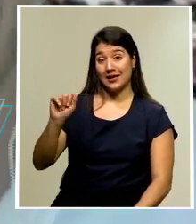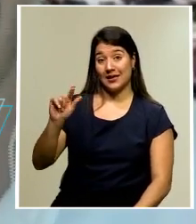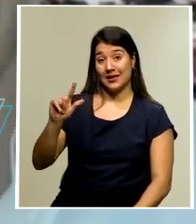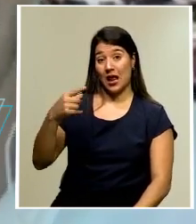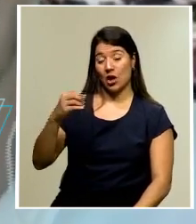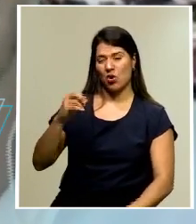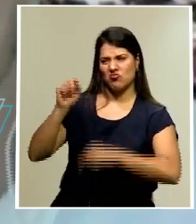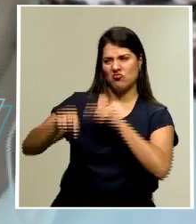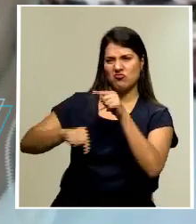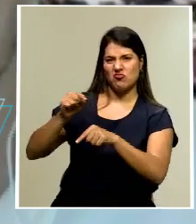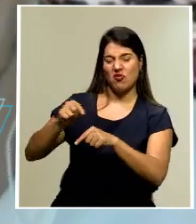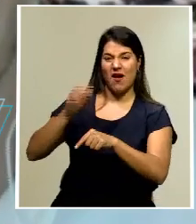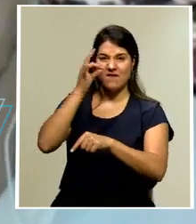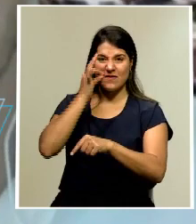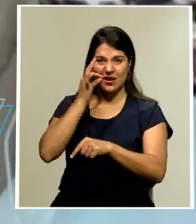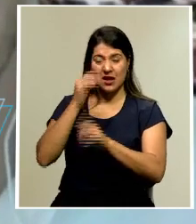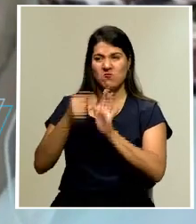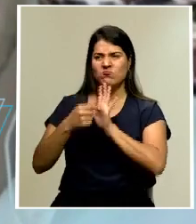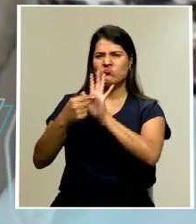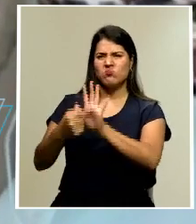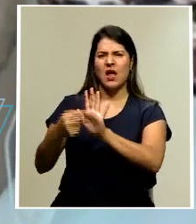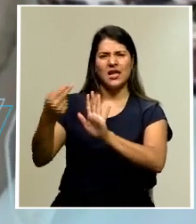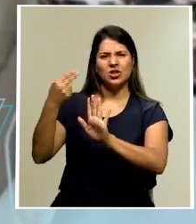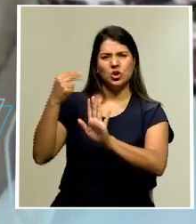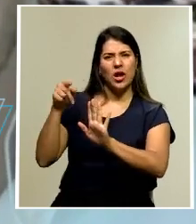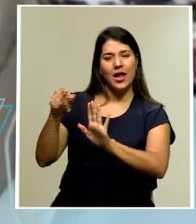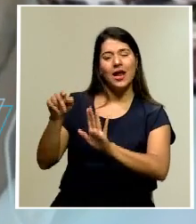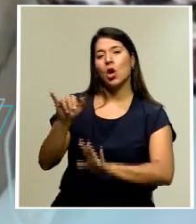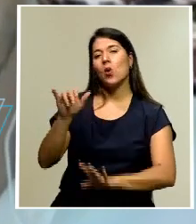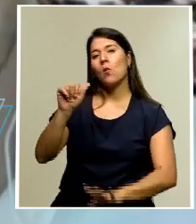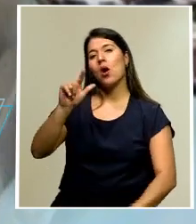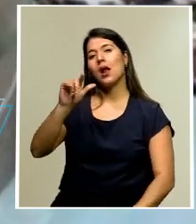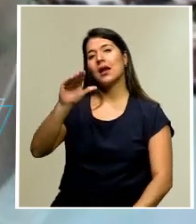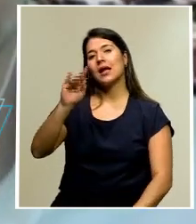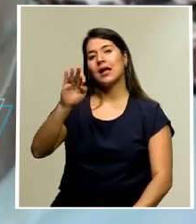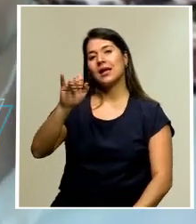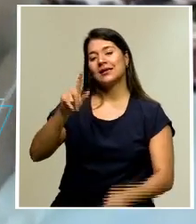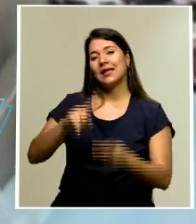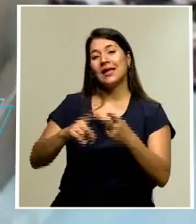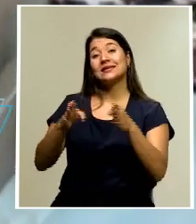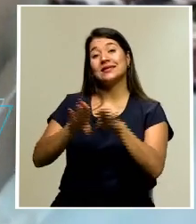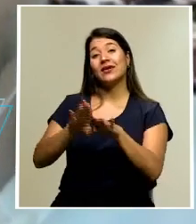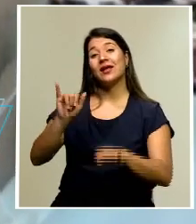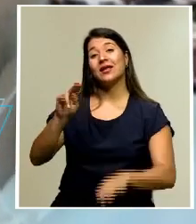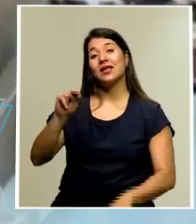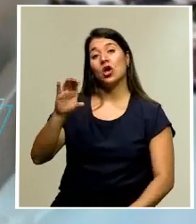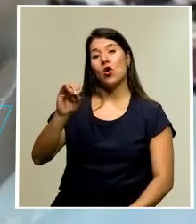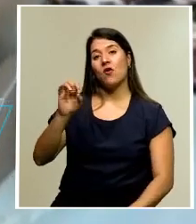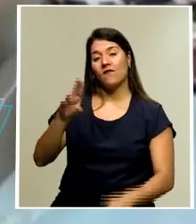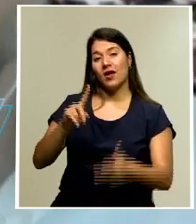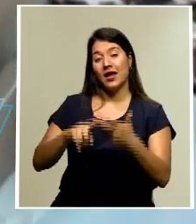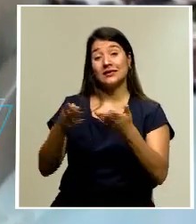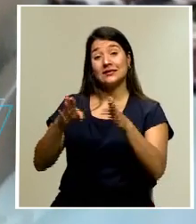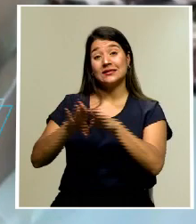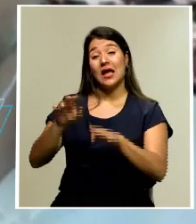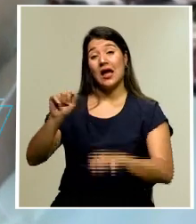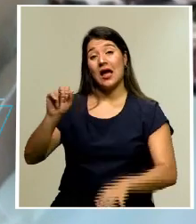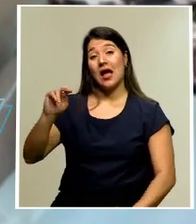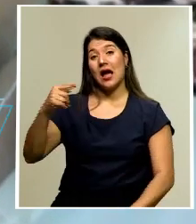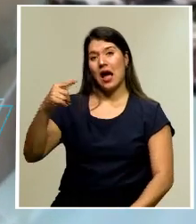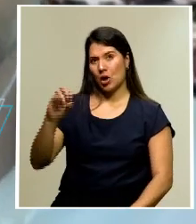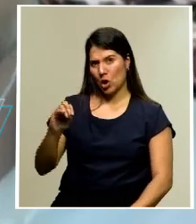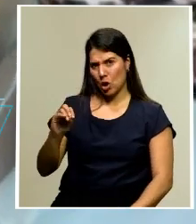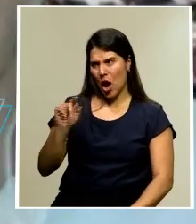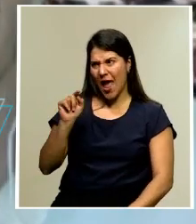Figueres, recordando eventos de su pasado, como el caso Alcatel, el cierre del Incofer, Anglo, y la publicación